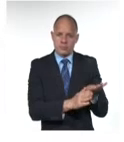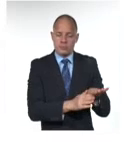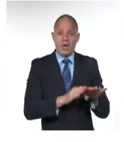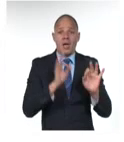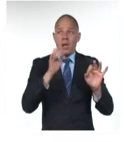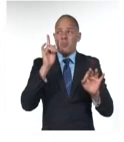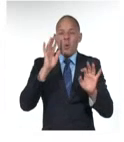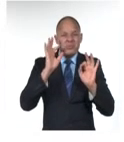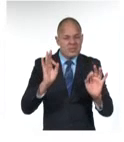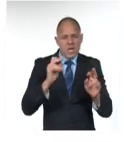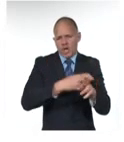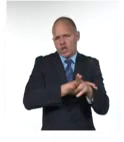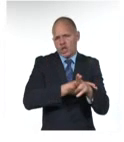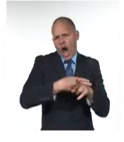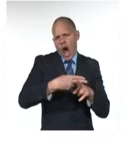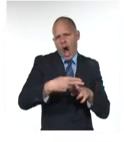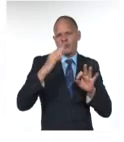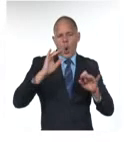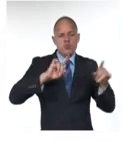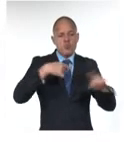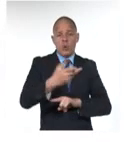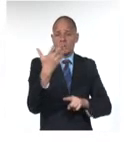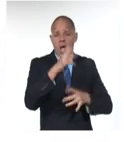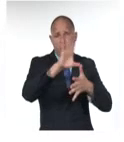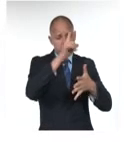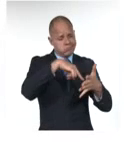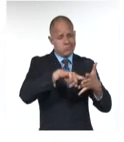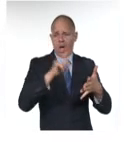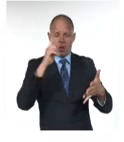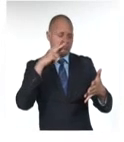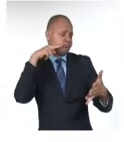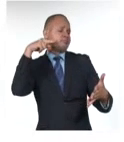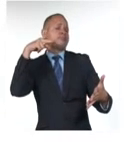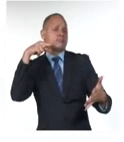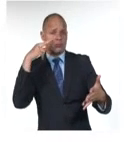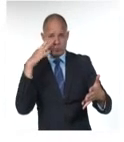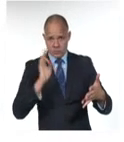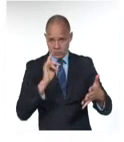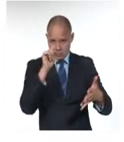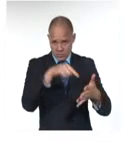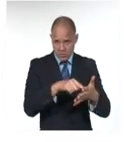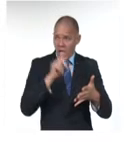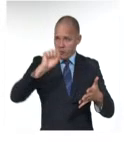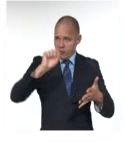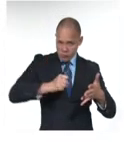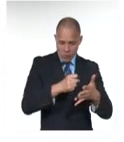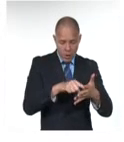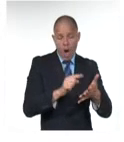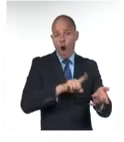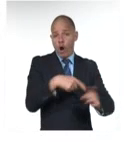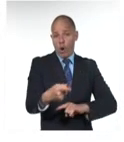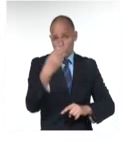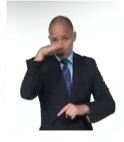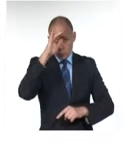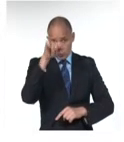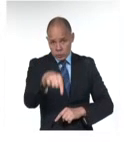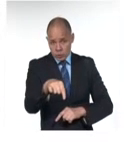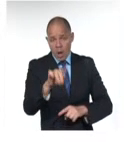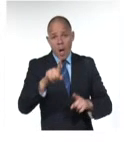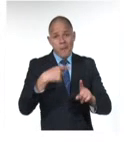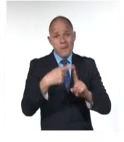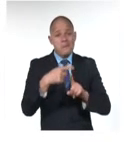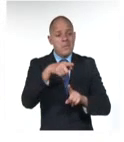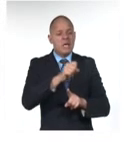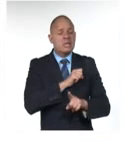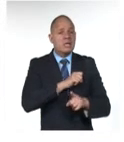del desprecio histórico hacia los países de nuestra región, a los que pretende utilizar para sus presiones contra Cuba y para enfrentar, en un